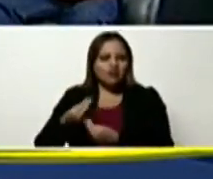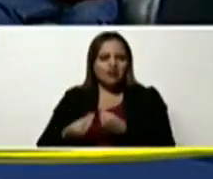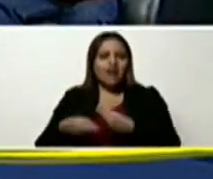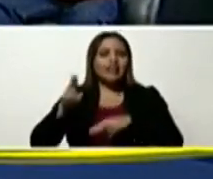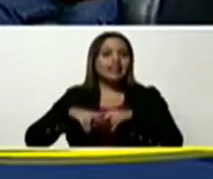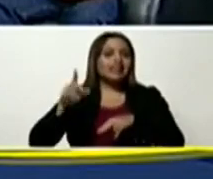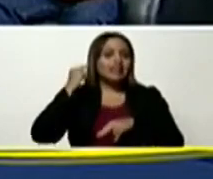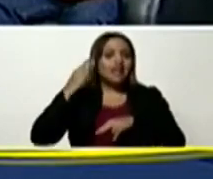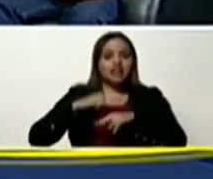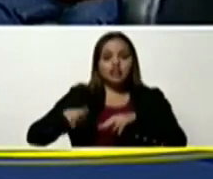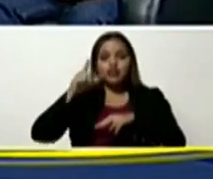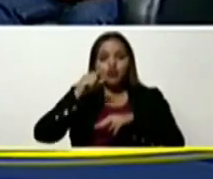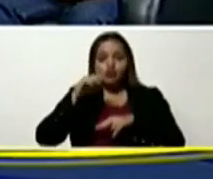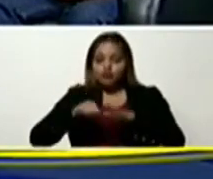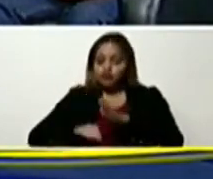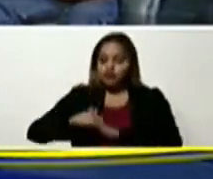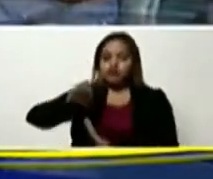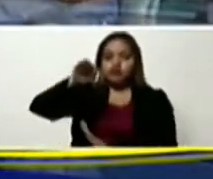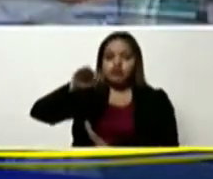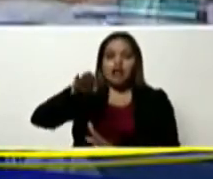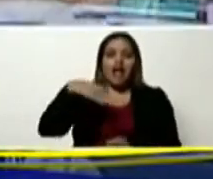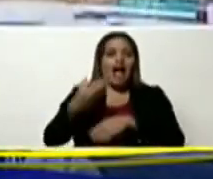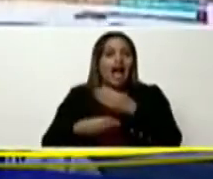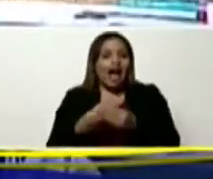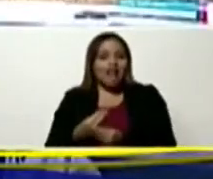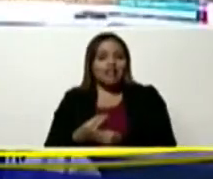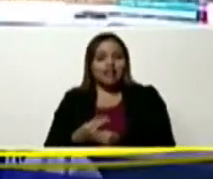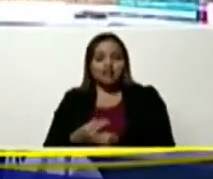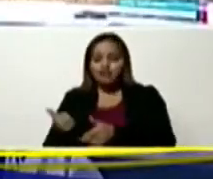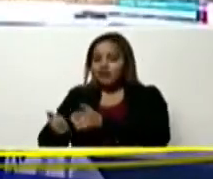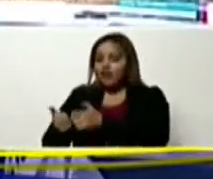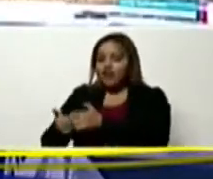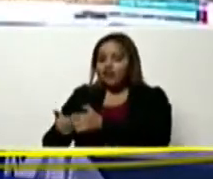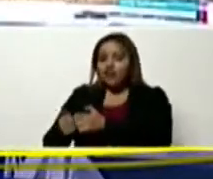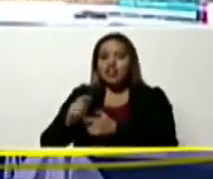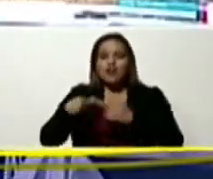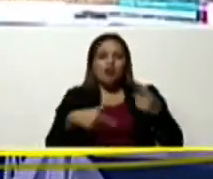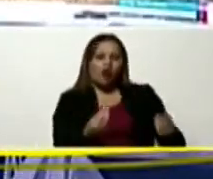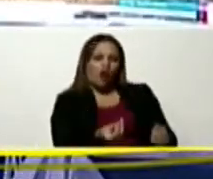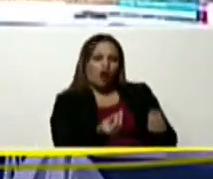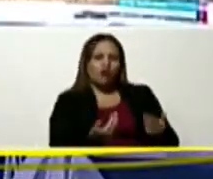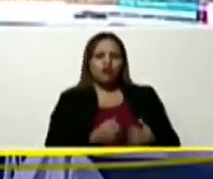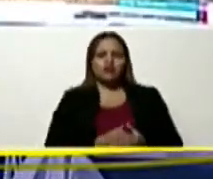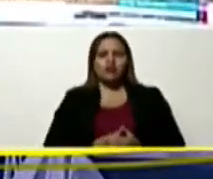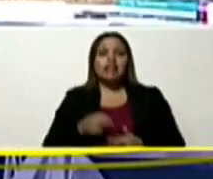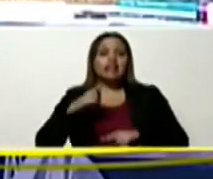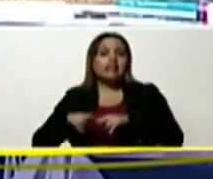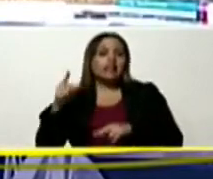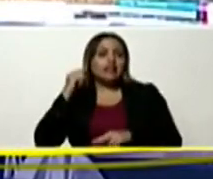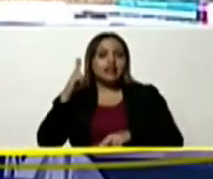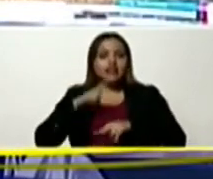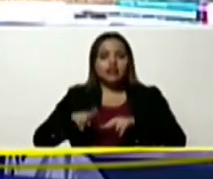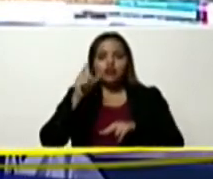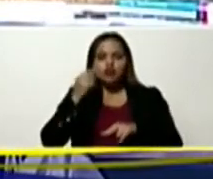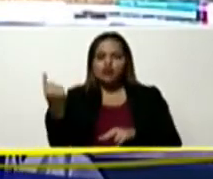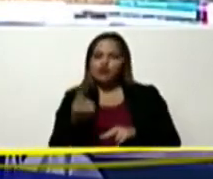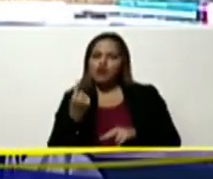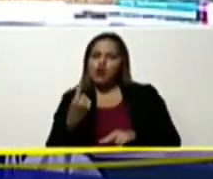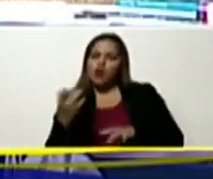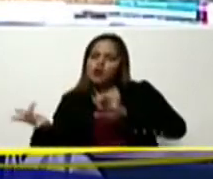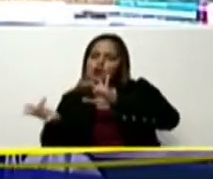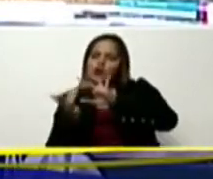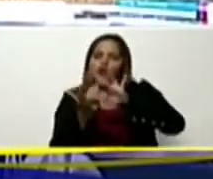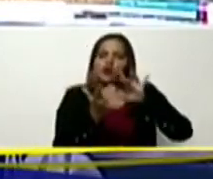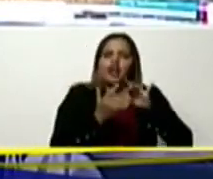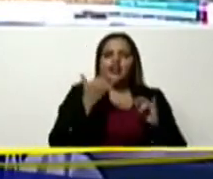niños y las niñas que van creciendo son lo que hacen y cómo lo hacen. Y si un niño o una niña solamente tiene vínculos con